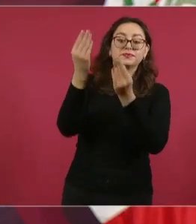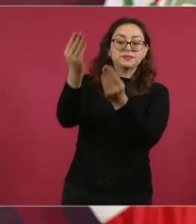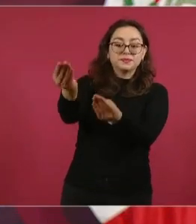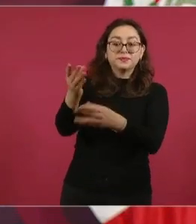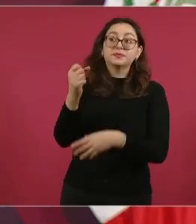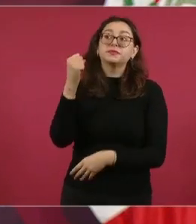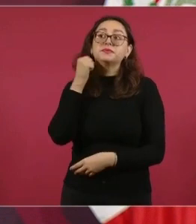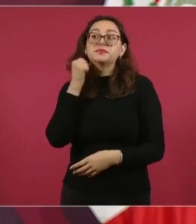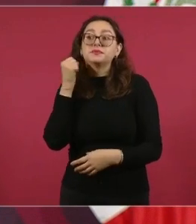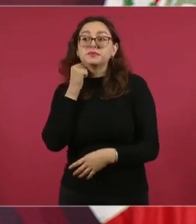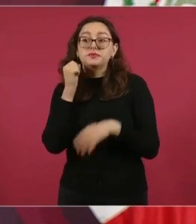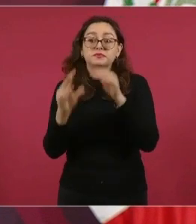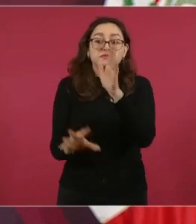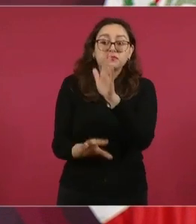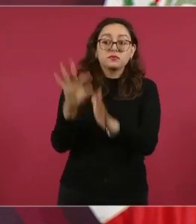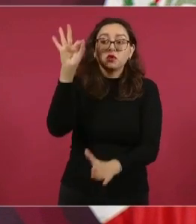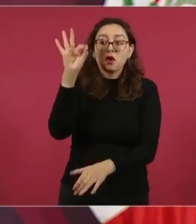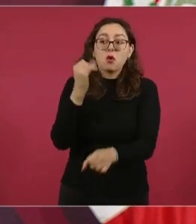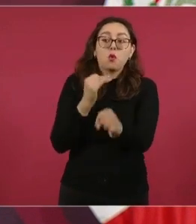resuelven en el Senado.